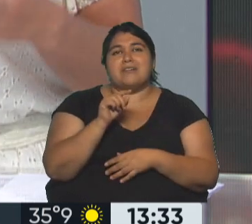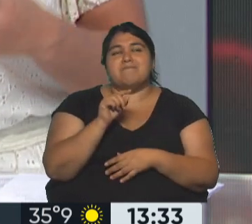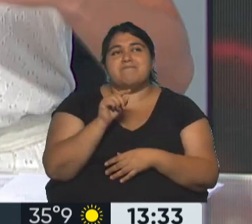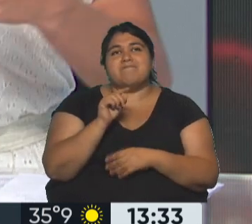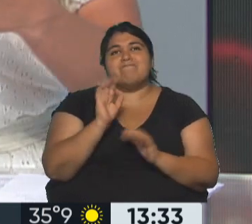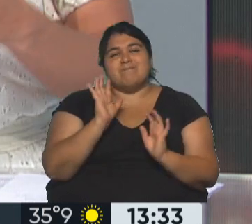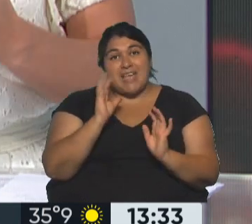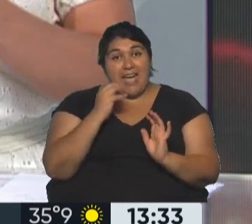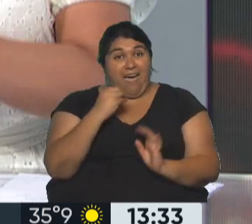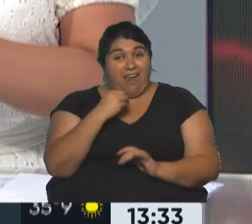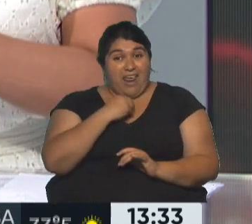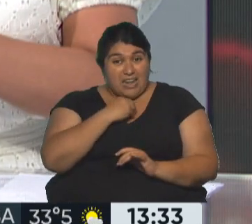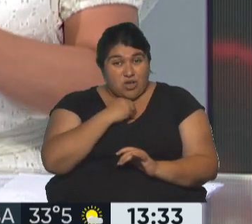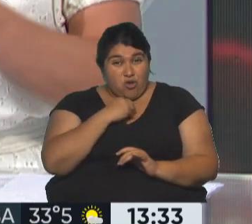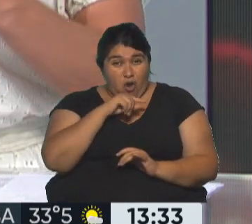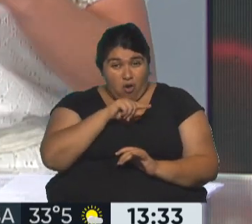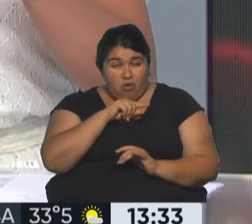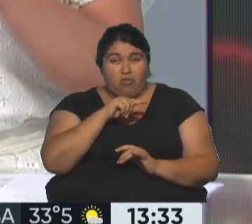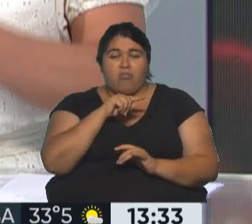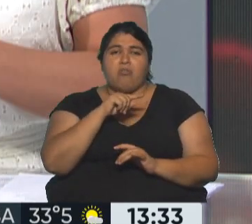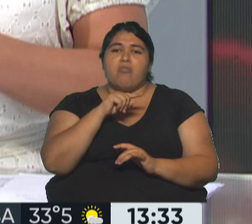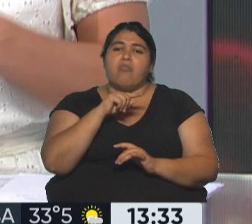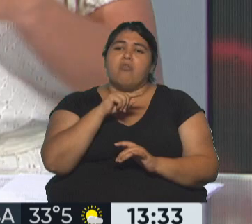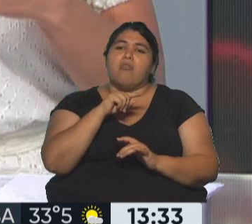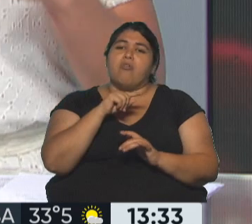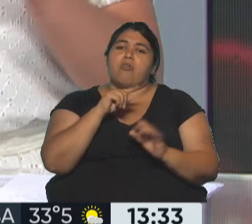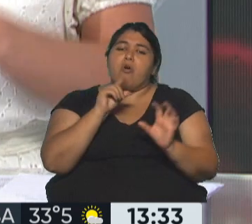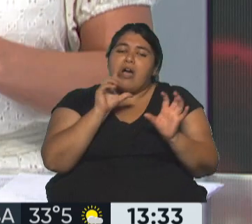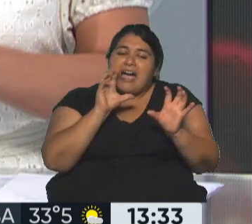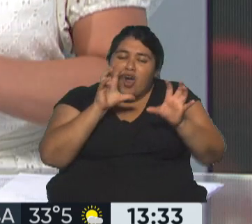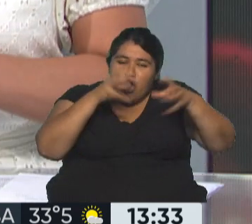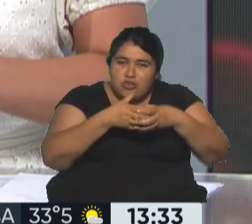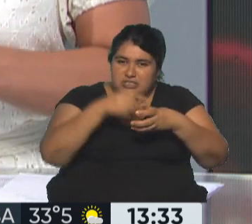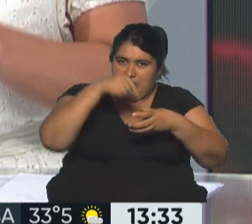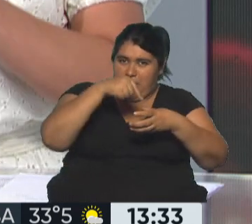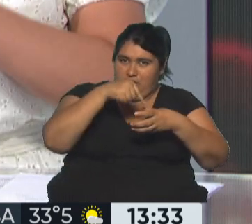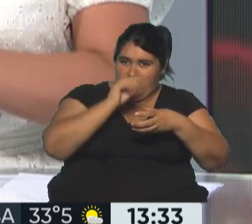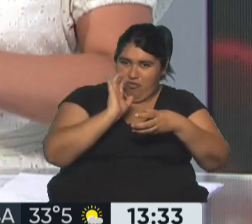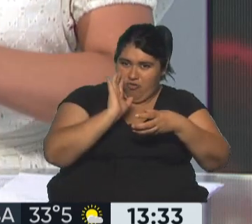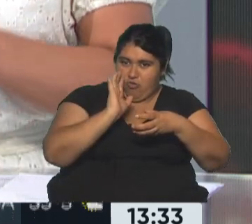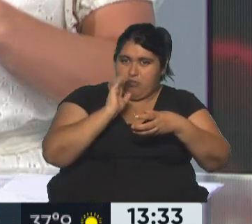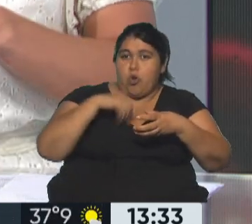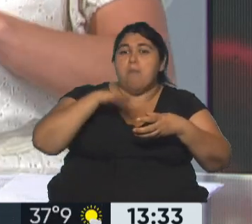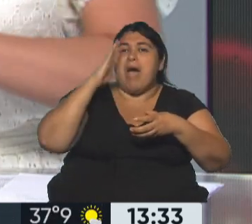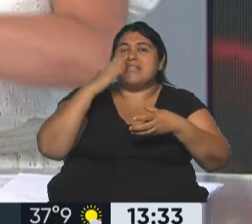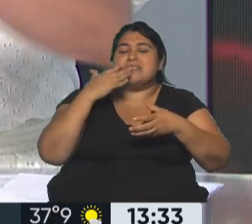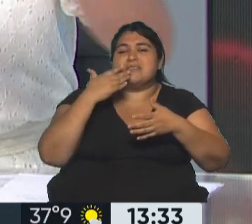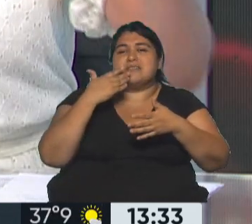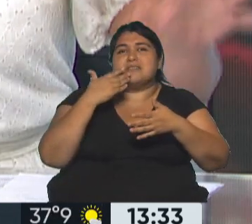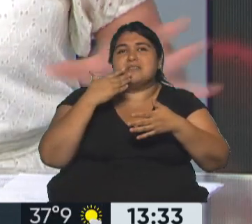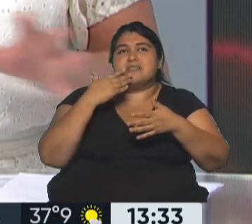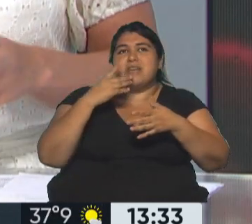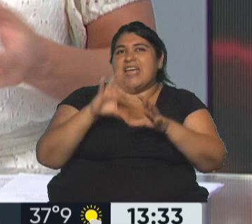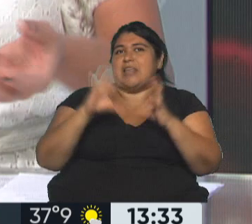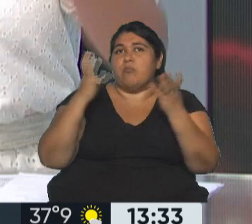la religión es parte de un giro conservador que por lo general está en la derecha del mundo,